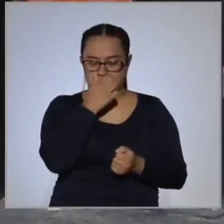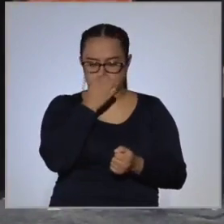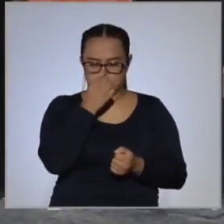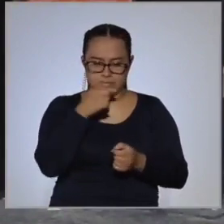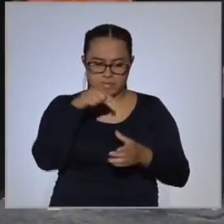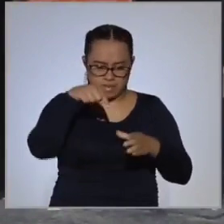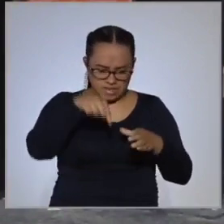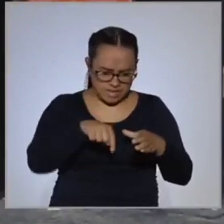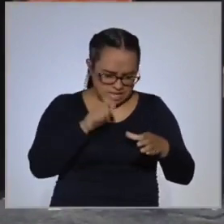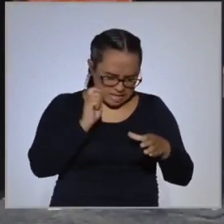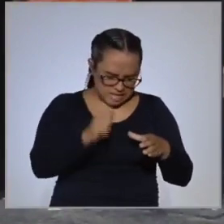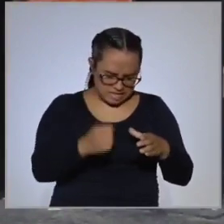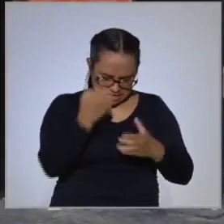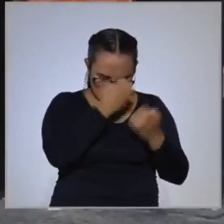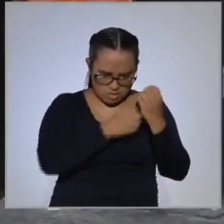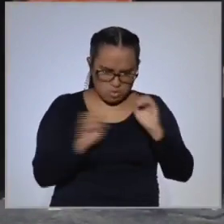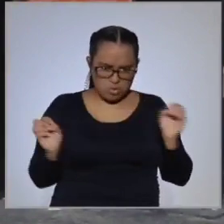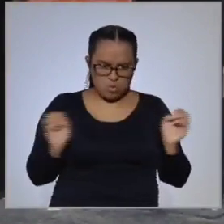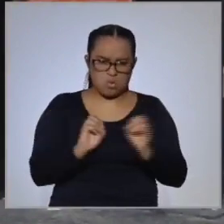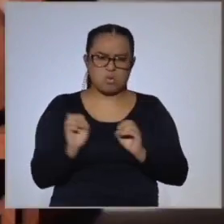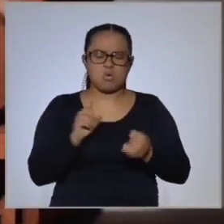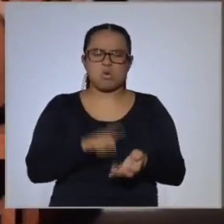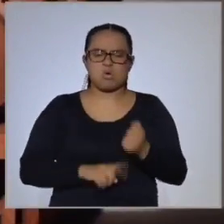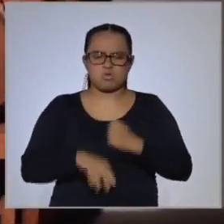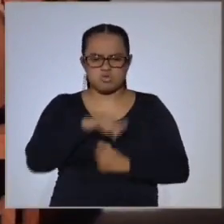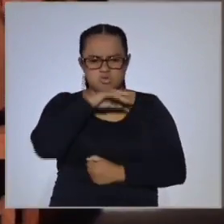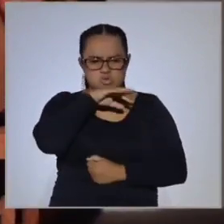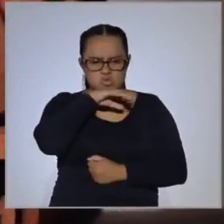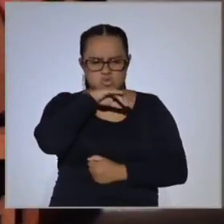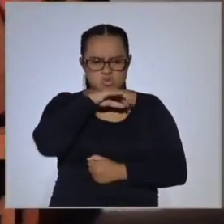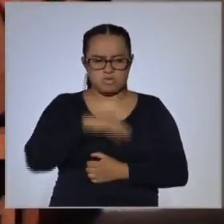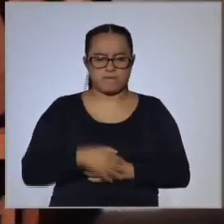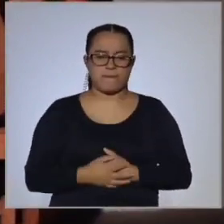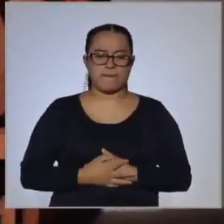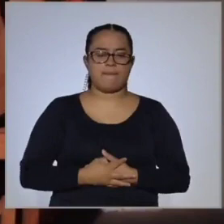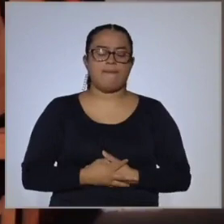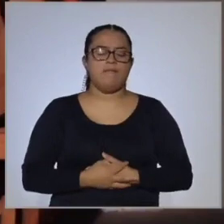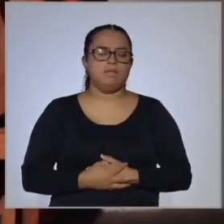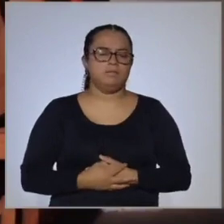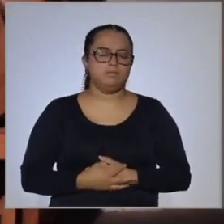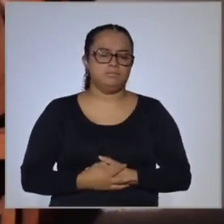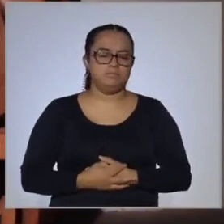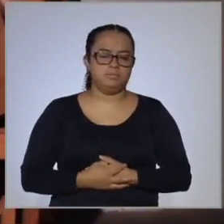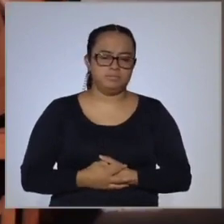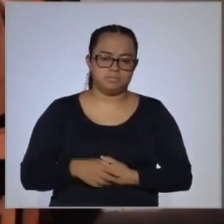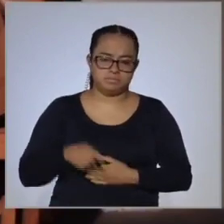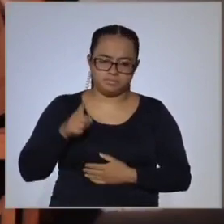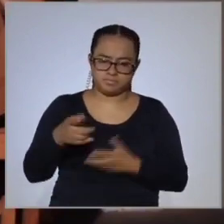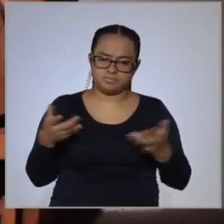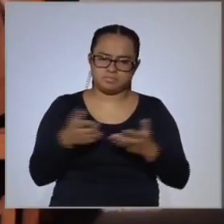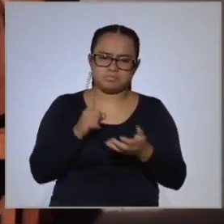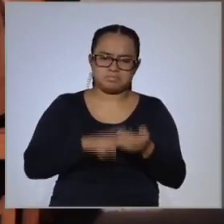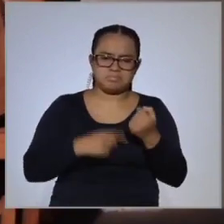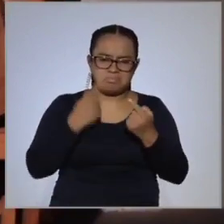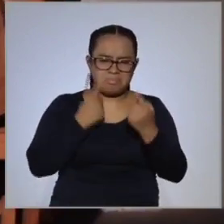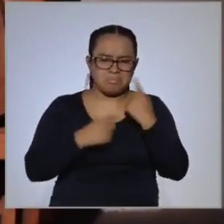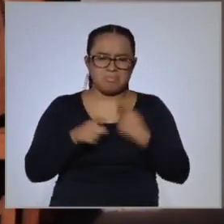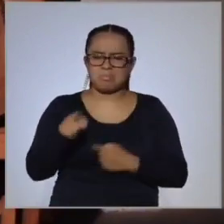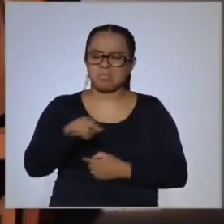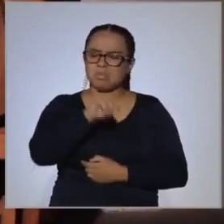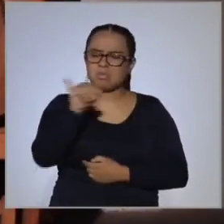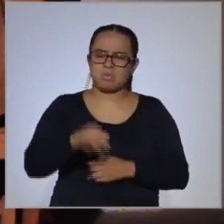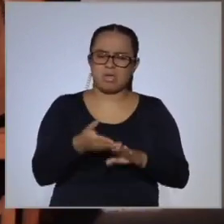inexplorada, sucia. Usted impulsó, usted es nostalgia chillona por lo que nunca